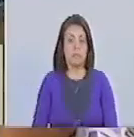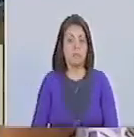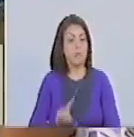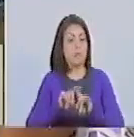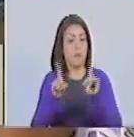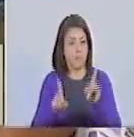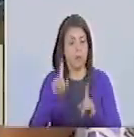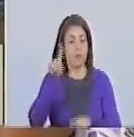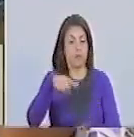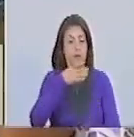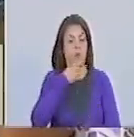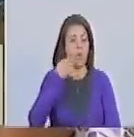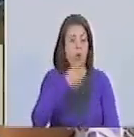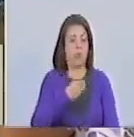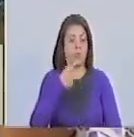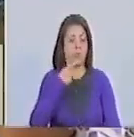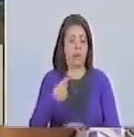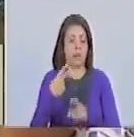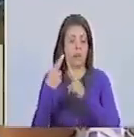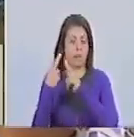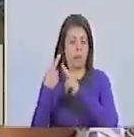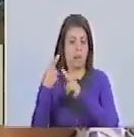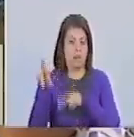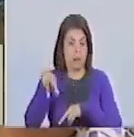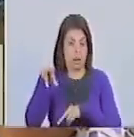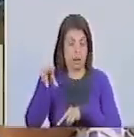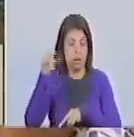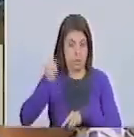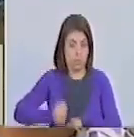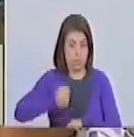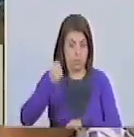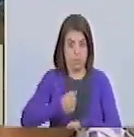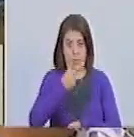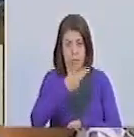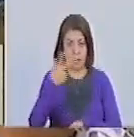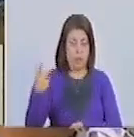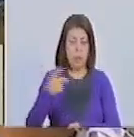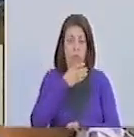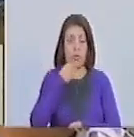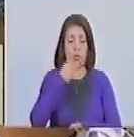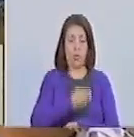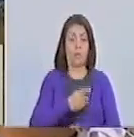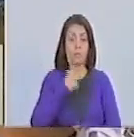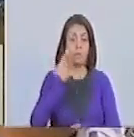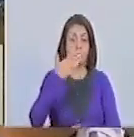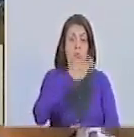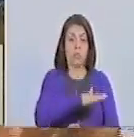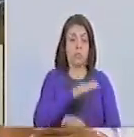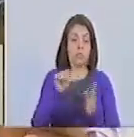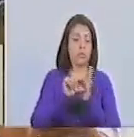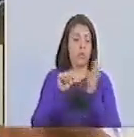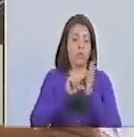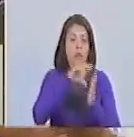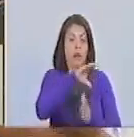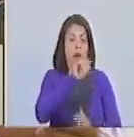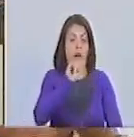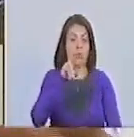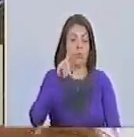pero también de jóvenes rebeldes que dieron su vida, como los 23 jóvenes masacrados en Cantaura,